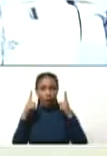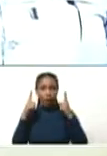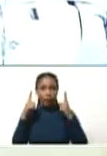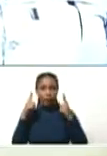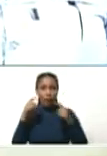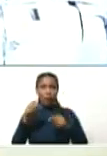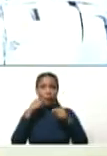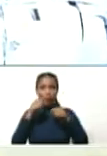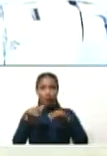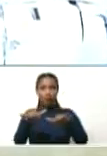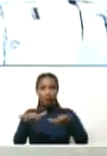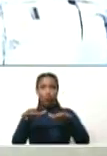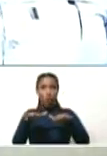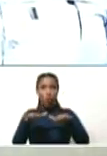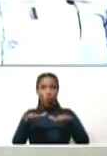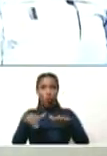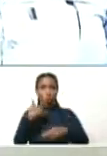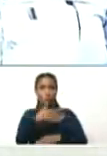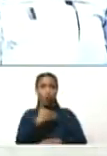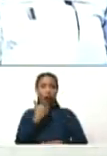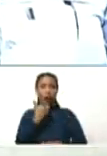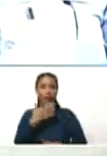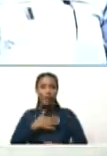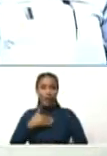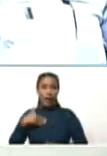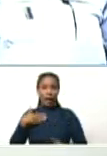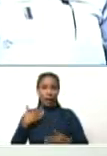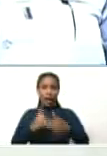bella. Cuando alguien quiere salir a